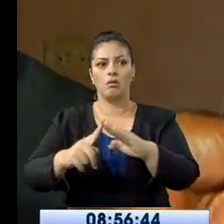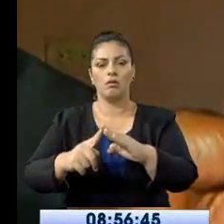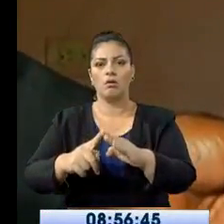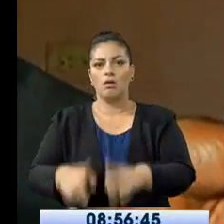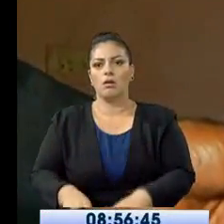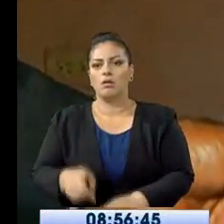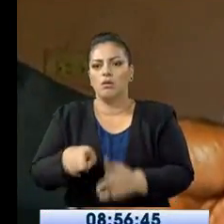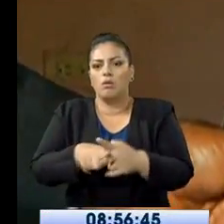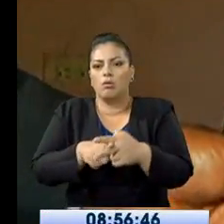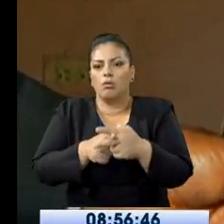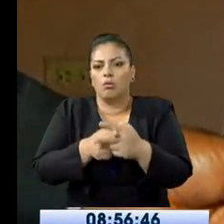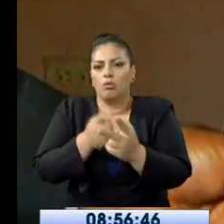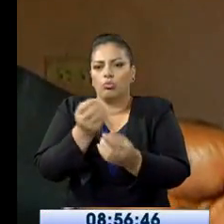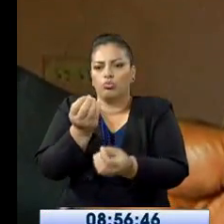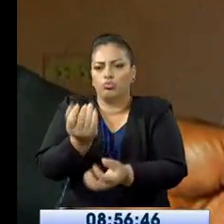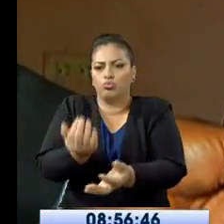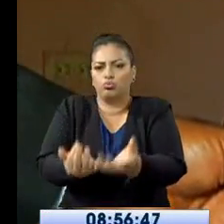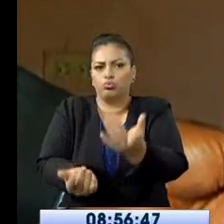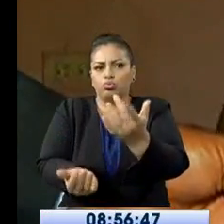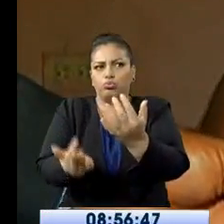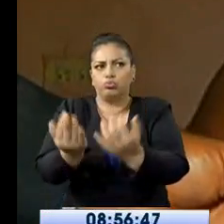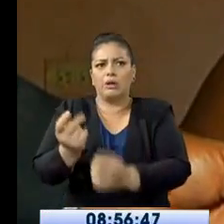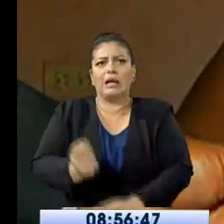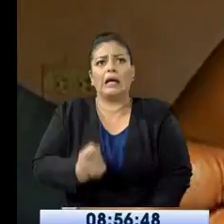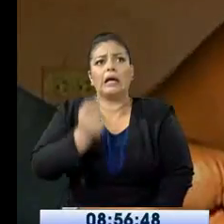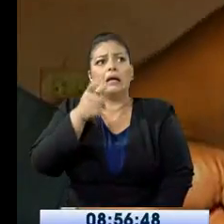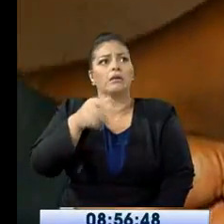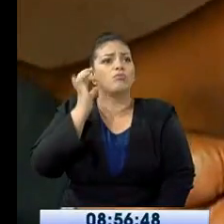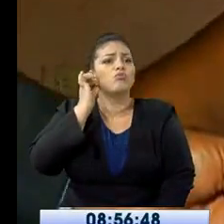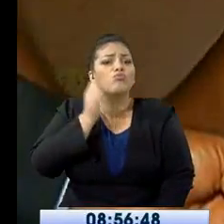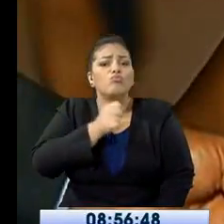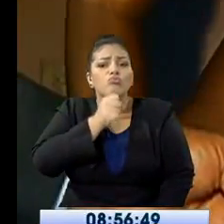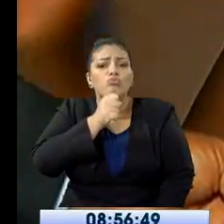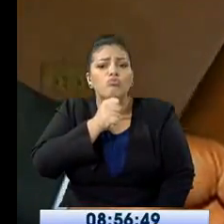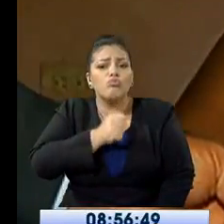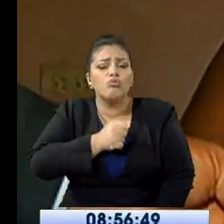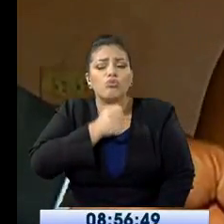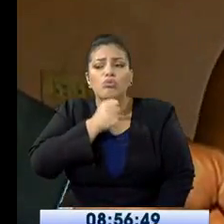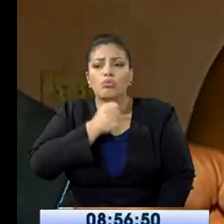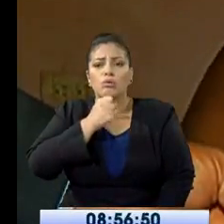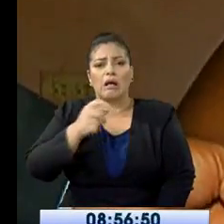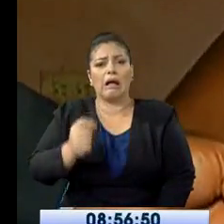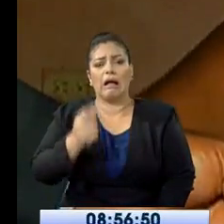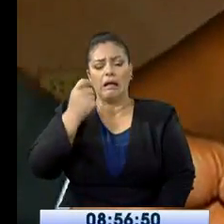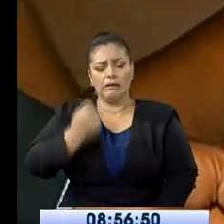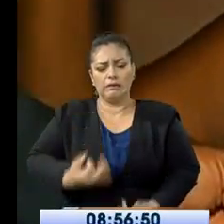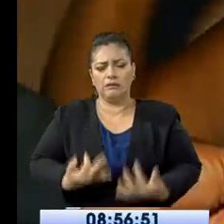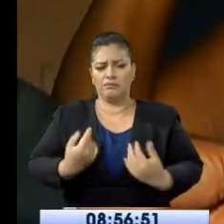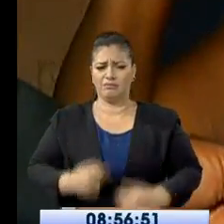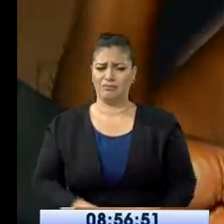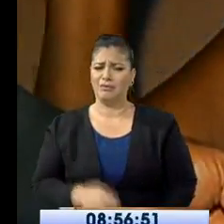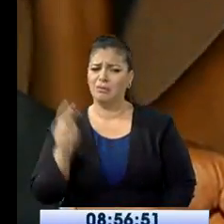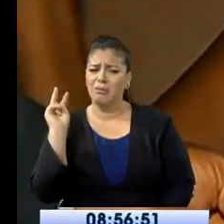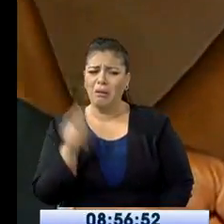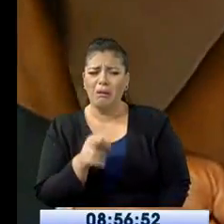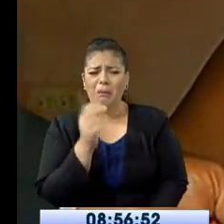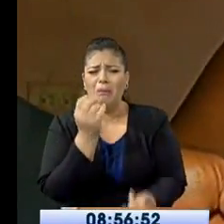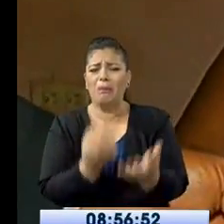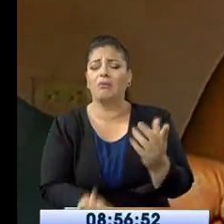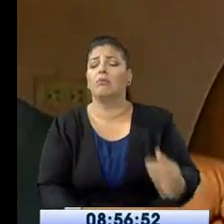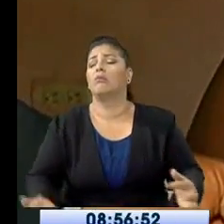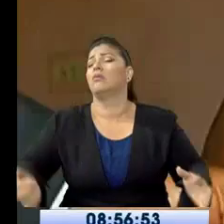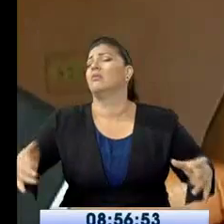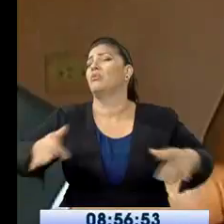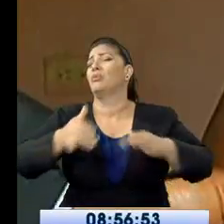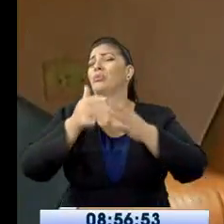Ay, yo ya vi la muerte cerquita. Y esto era, no ve cómo está, esto era todito, era el, pero más era el humo que